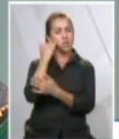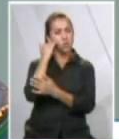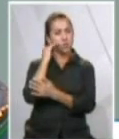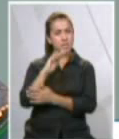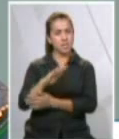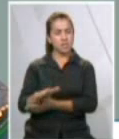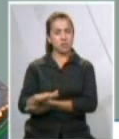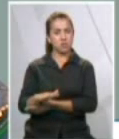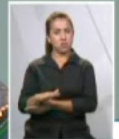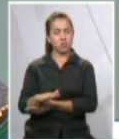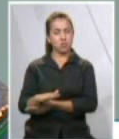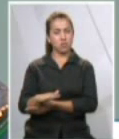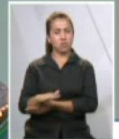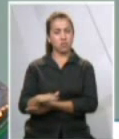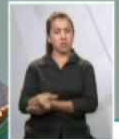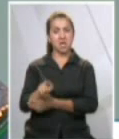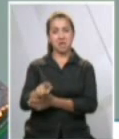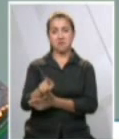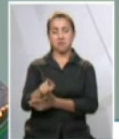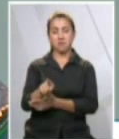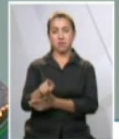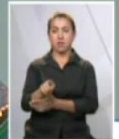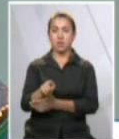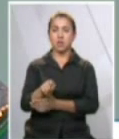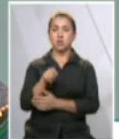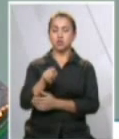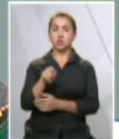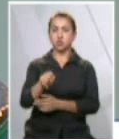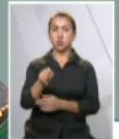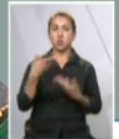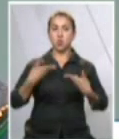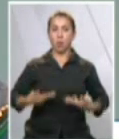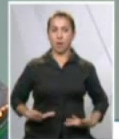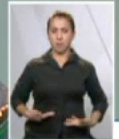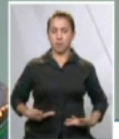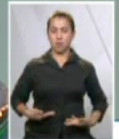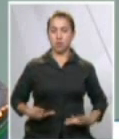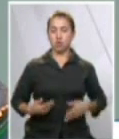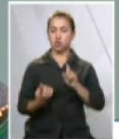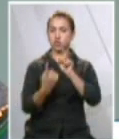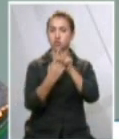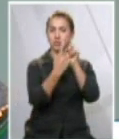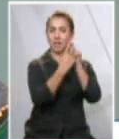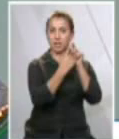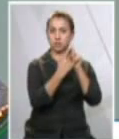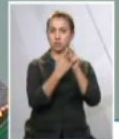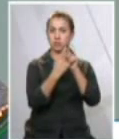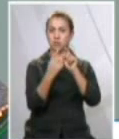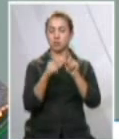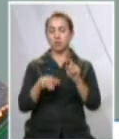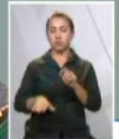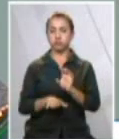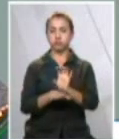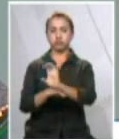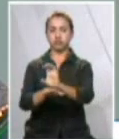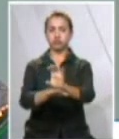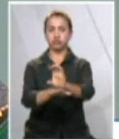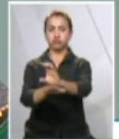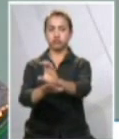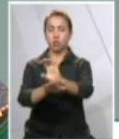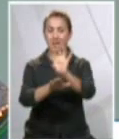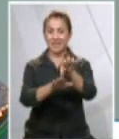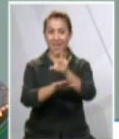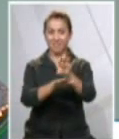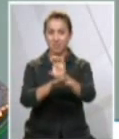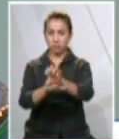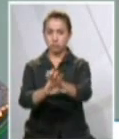a ese que finalmente termina siendo su cuerpo móvil, su contacto con el mundo. En este caso, lo que yo uso es